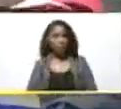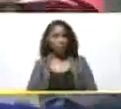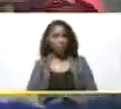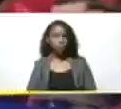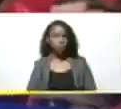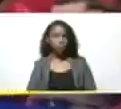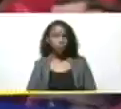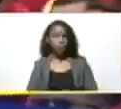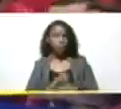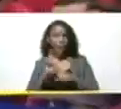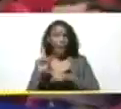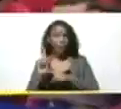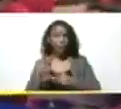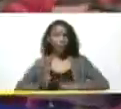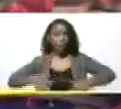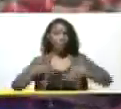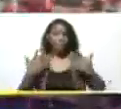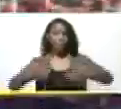Eso daba ánimo.